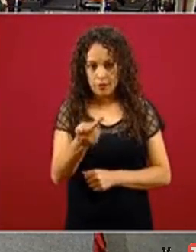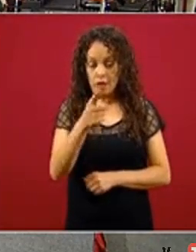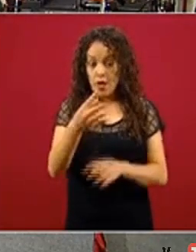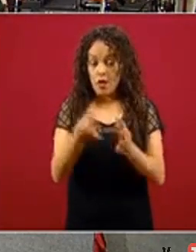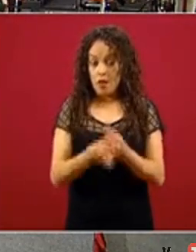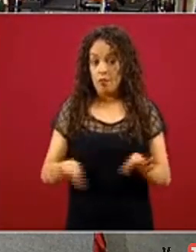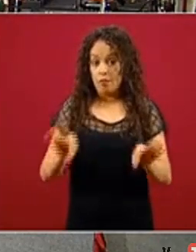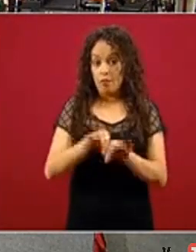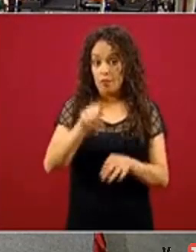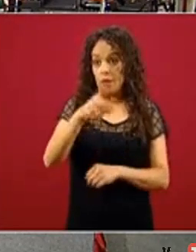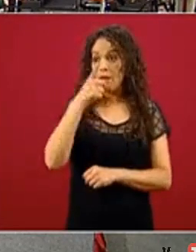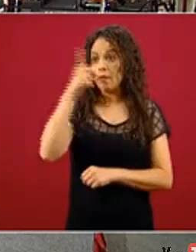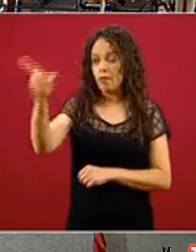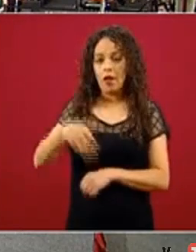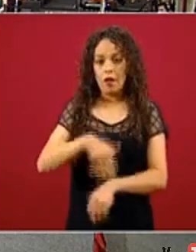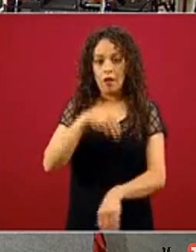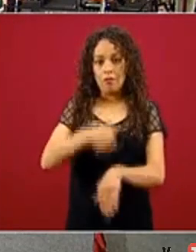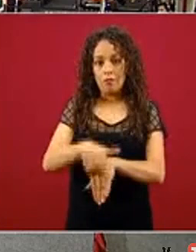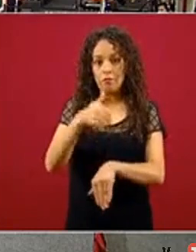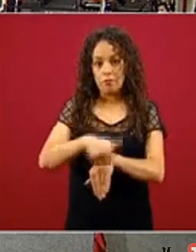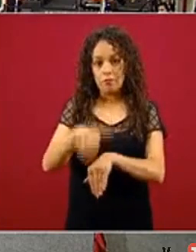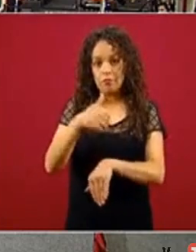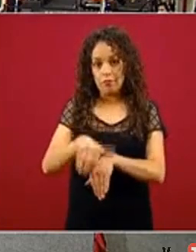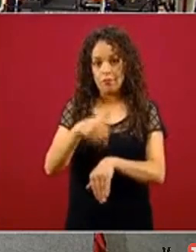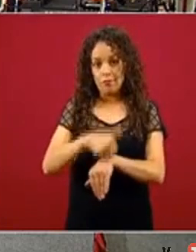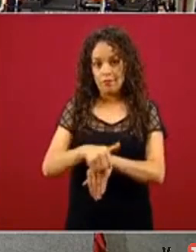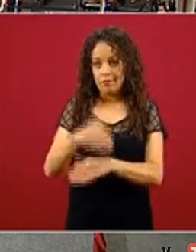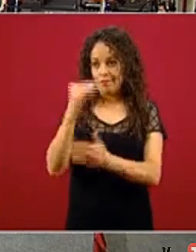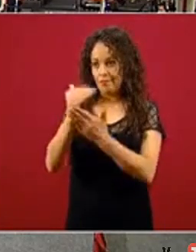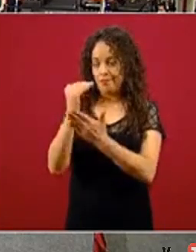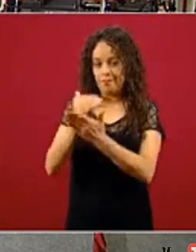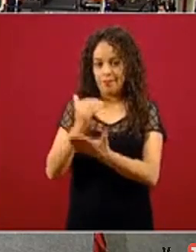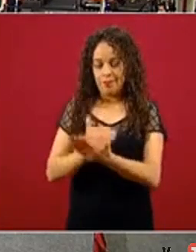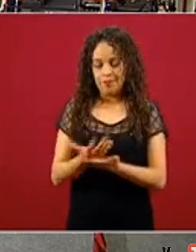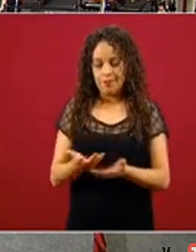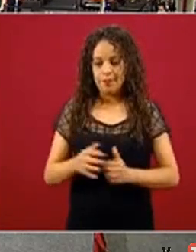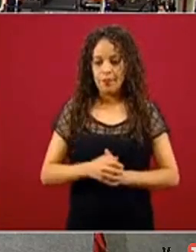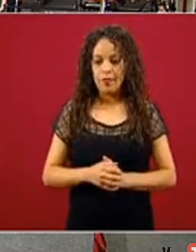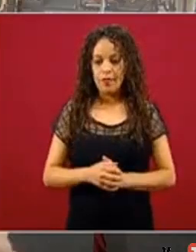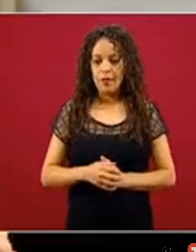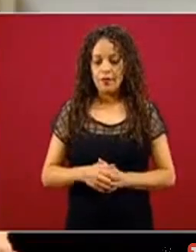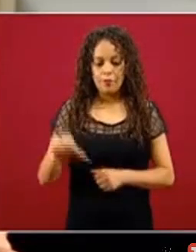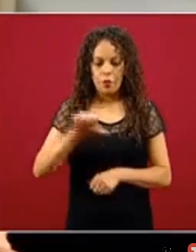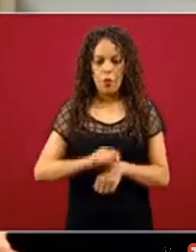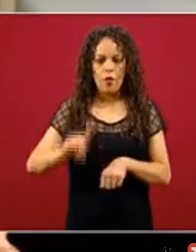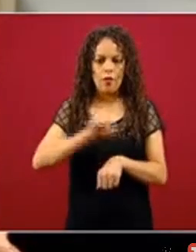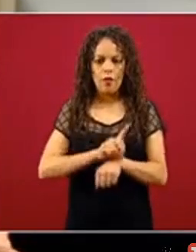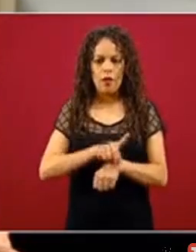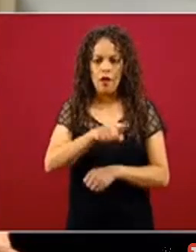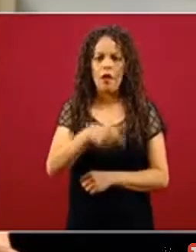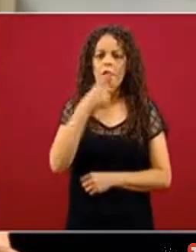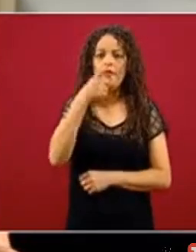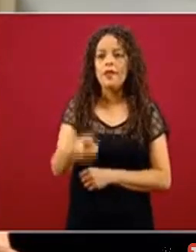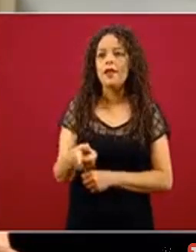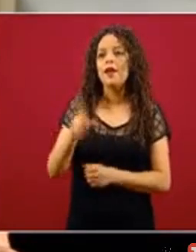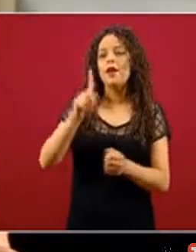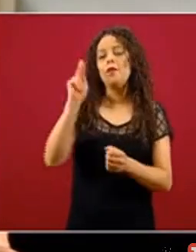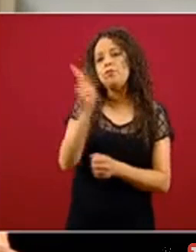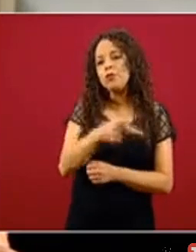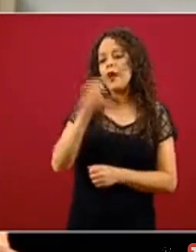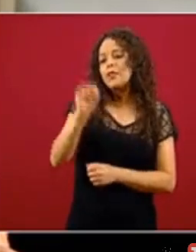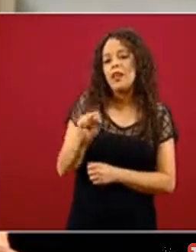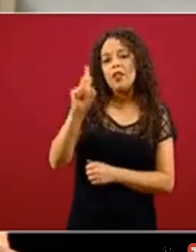estaba dando las cifras. El día de hoy, aunque se mencione que es por fin de semana, finalmente se logra el número más bajo